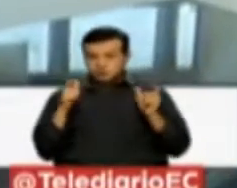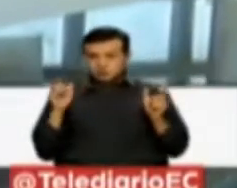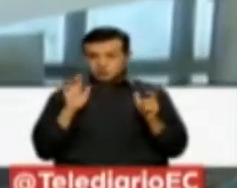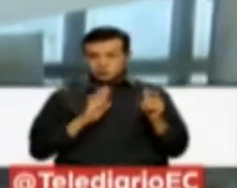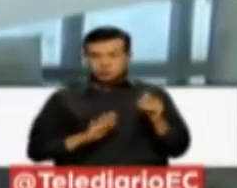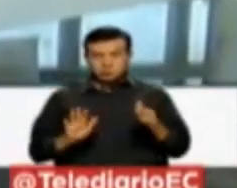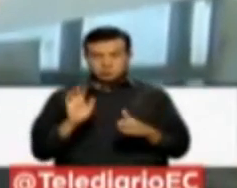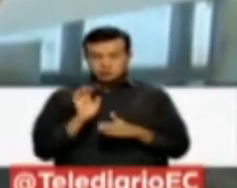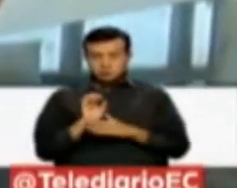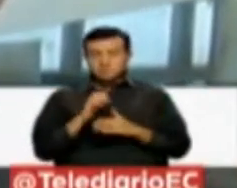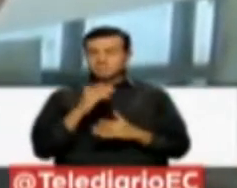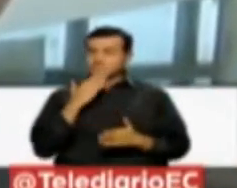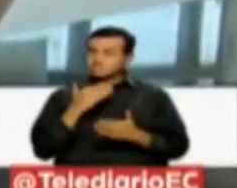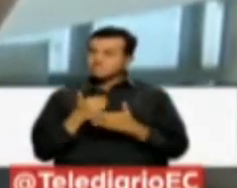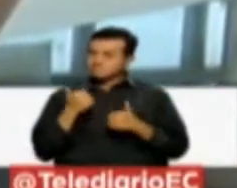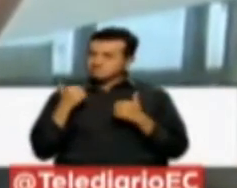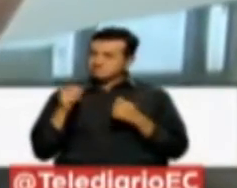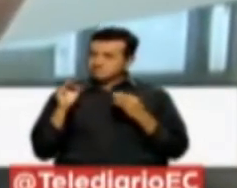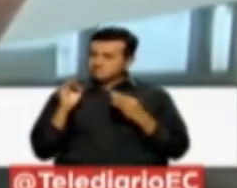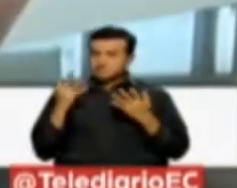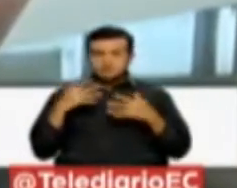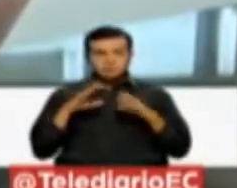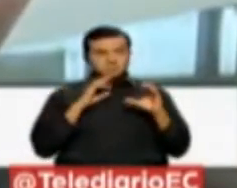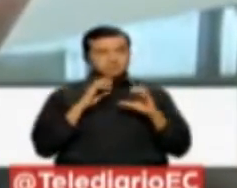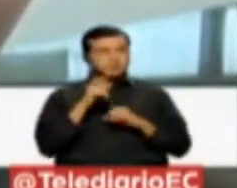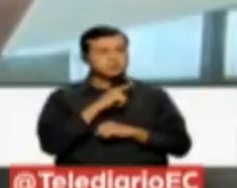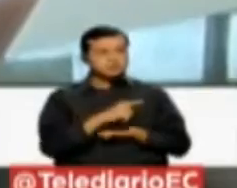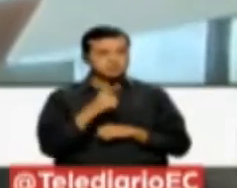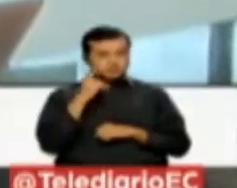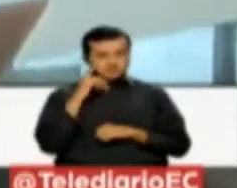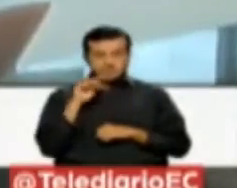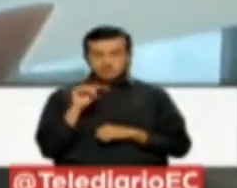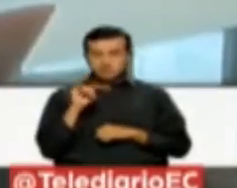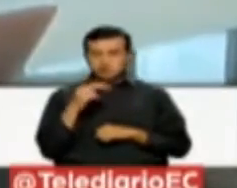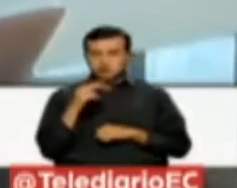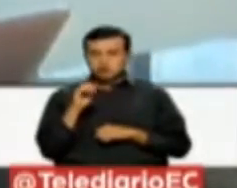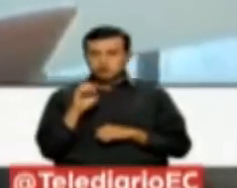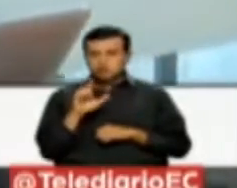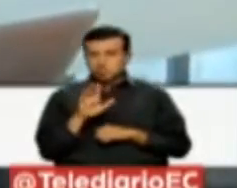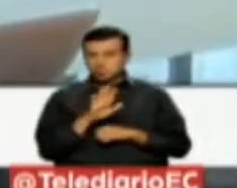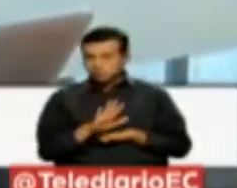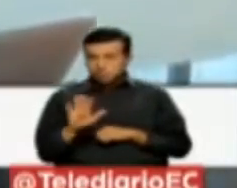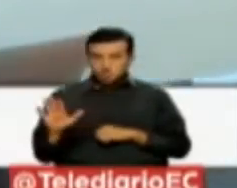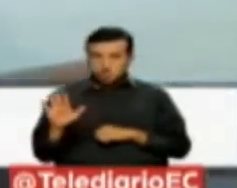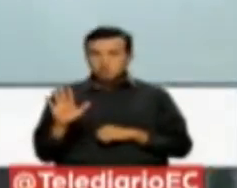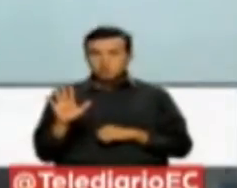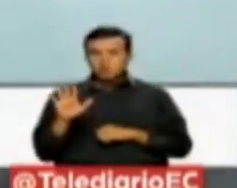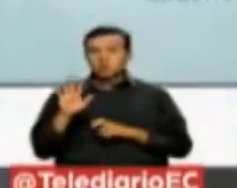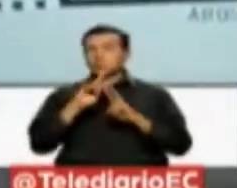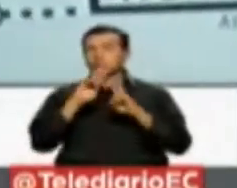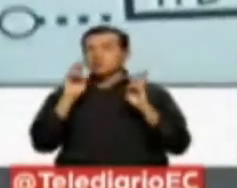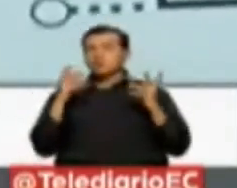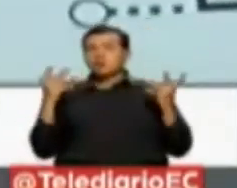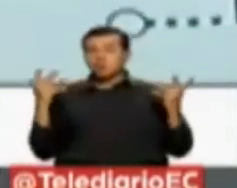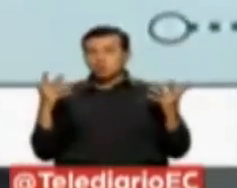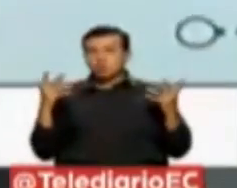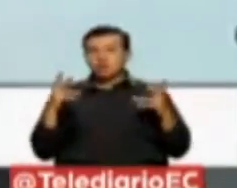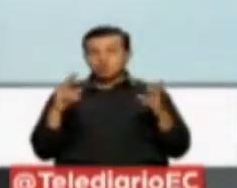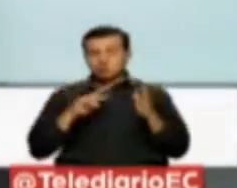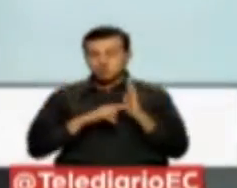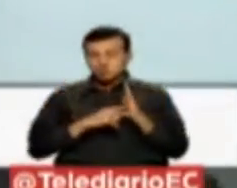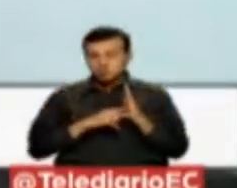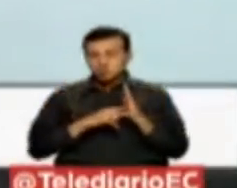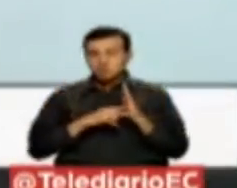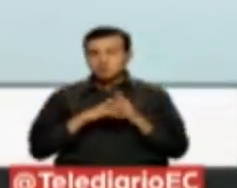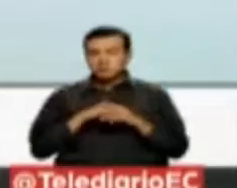en el país. Muy bien, voy a conversar un ratito acá con Michelle Cabascango. Ella está en el área de arquitectura, urbanismo de